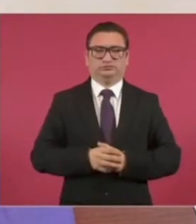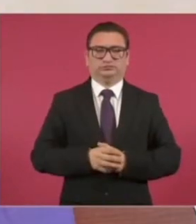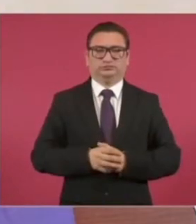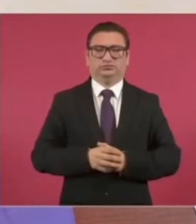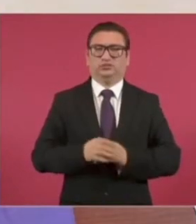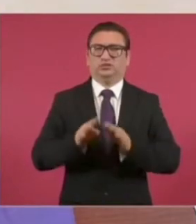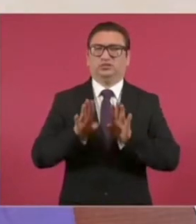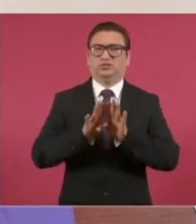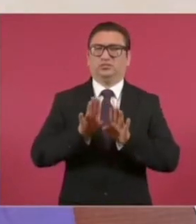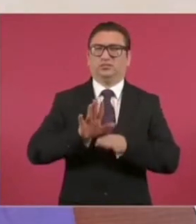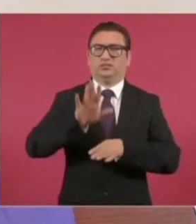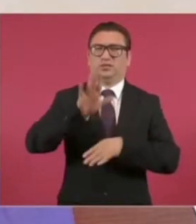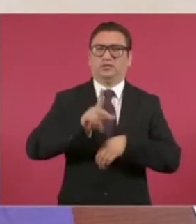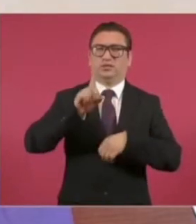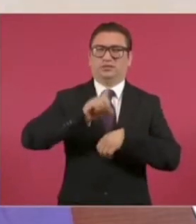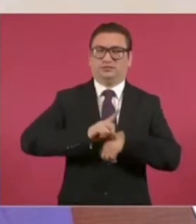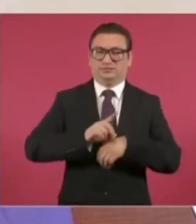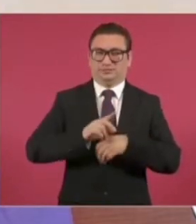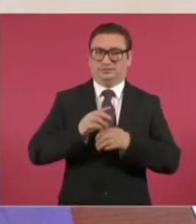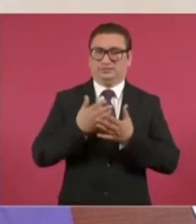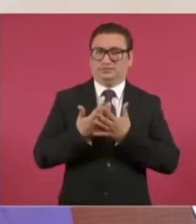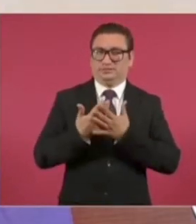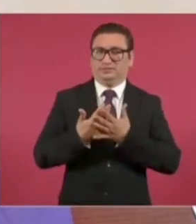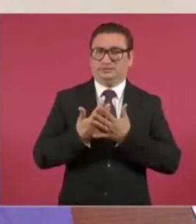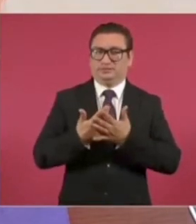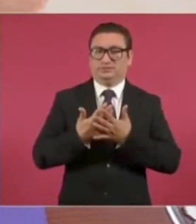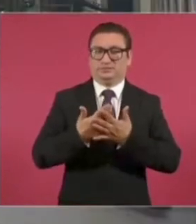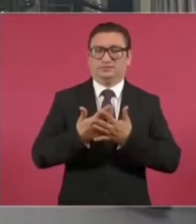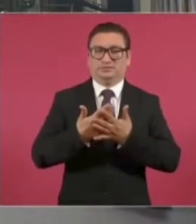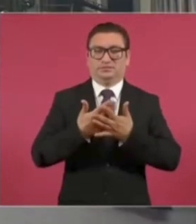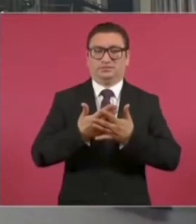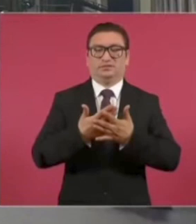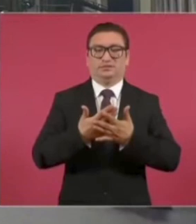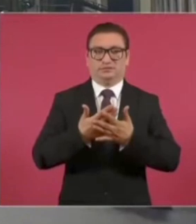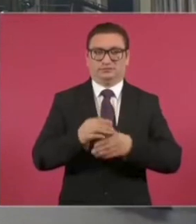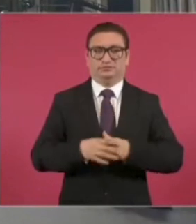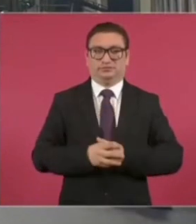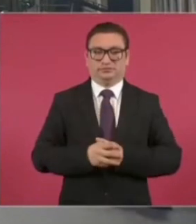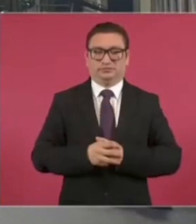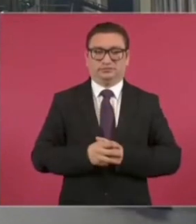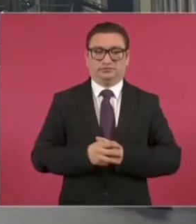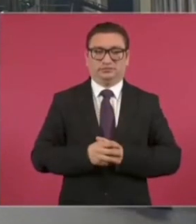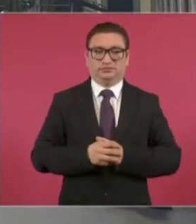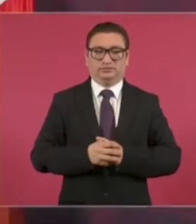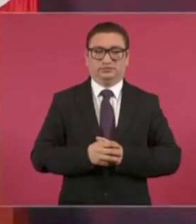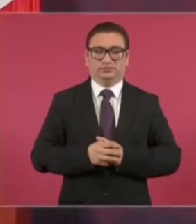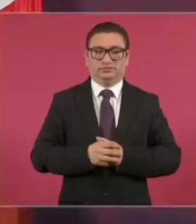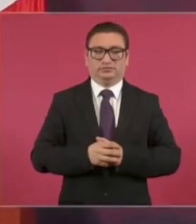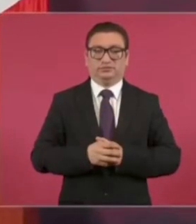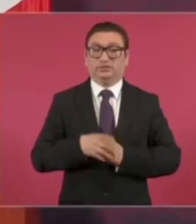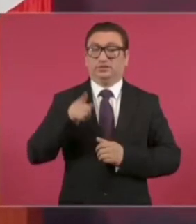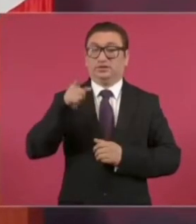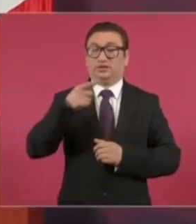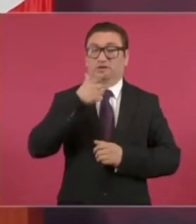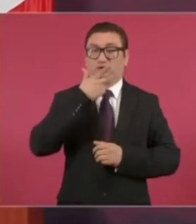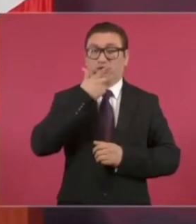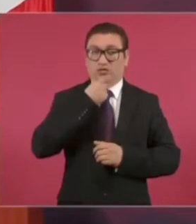como si fuese de día, esperando, y de guardia Lainez, el